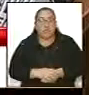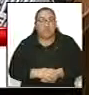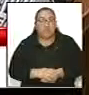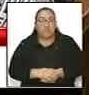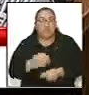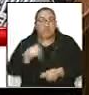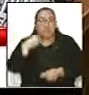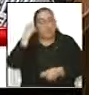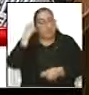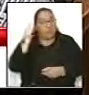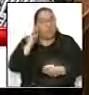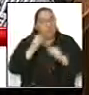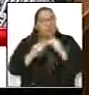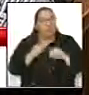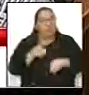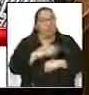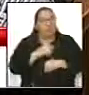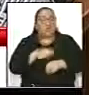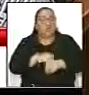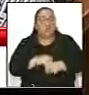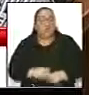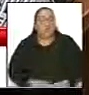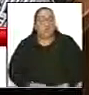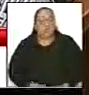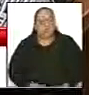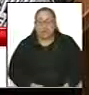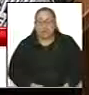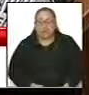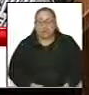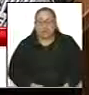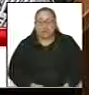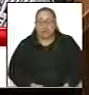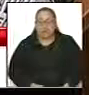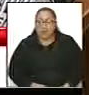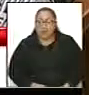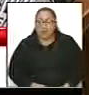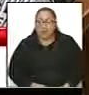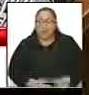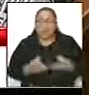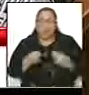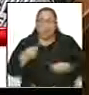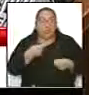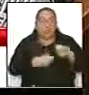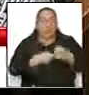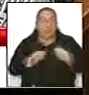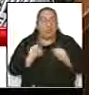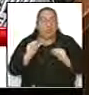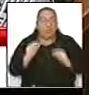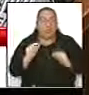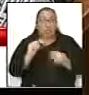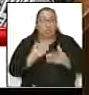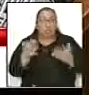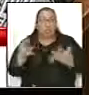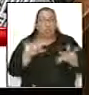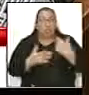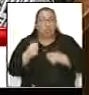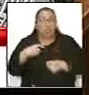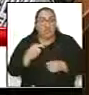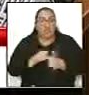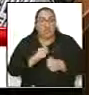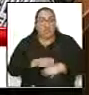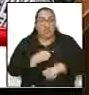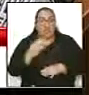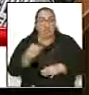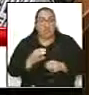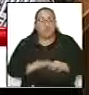una solución satelital en ese momento implicaba tal cantidad de inversión para tan poca demanda y con un tiempo de